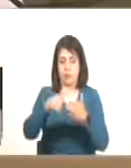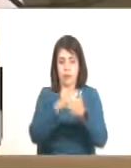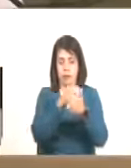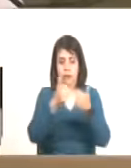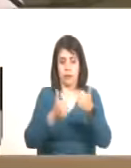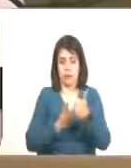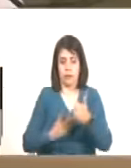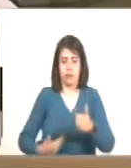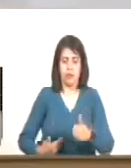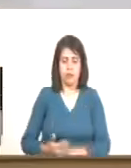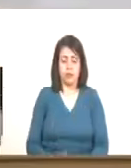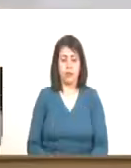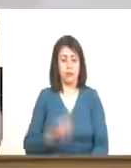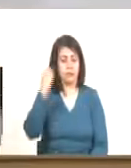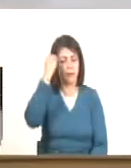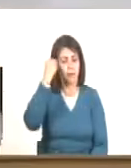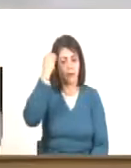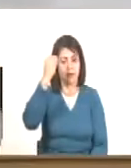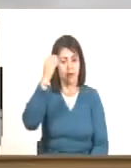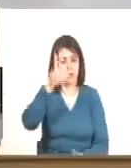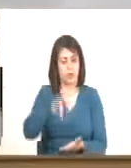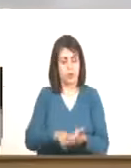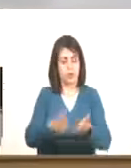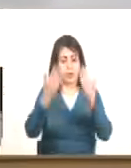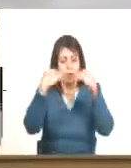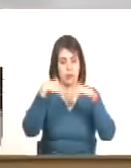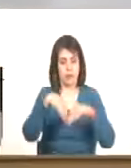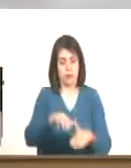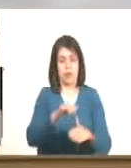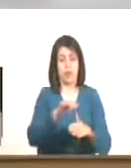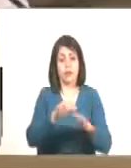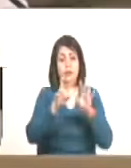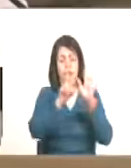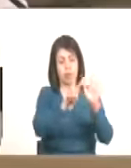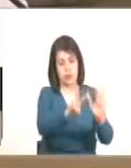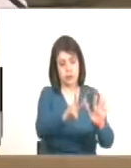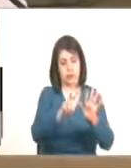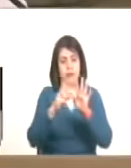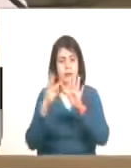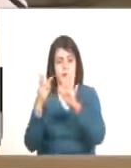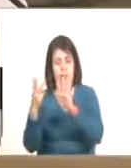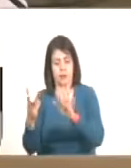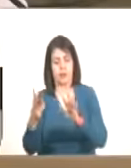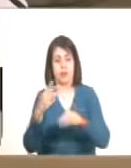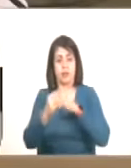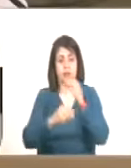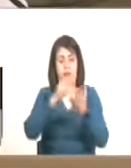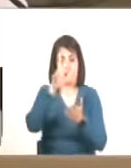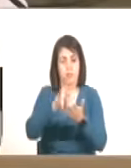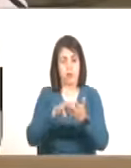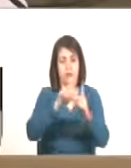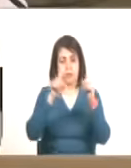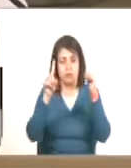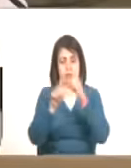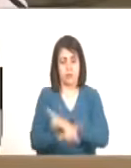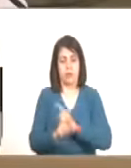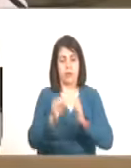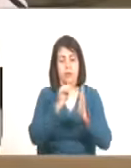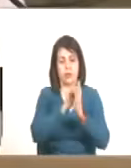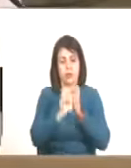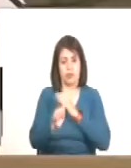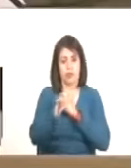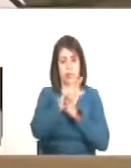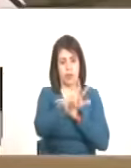ciudadano vicepresidente. Consideración. Aprobado. Siguiente. 78º. Se propone aprobar con modificación el contenido